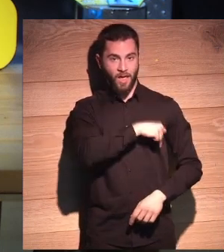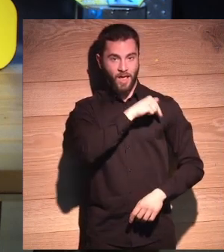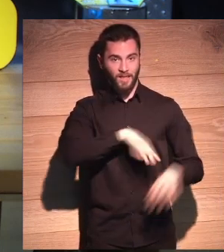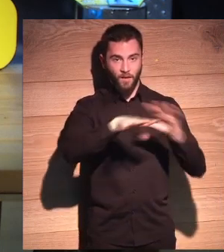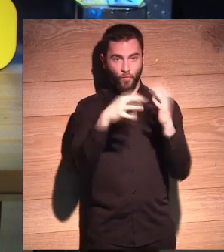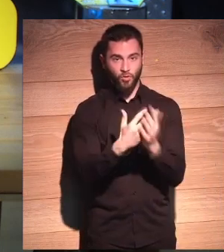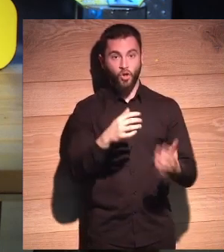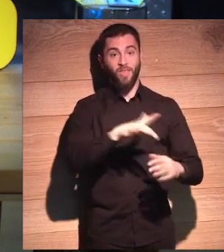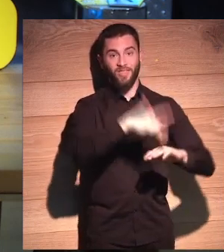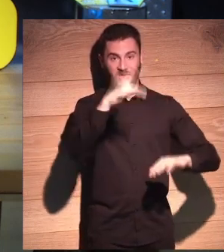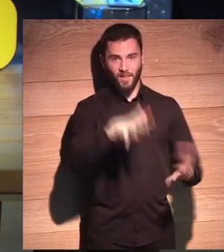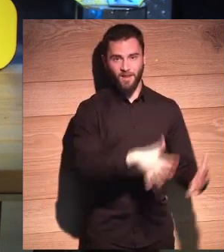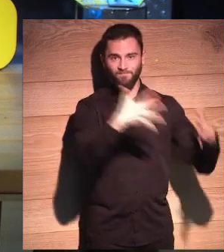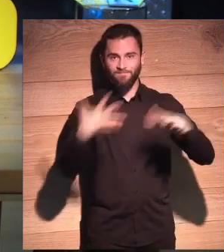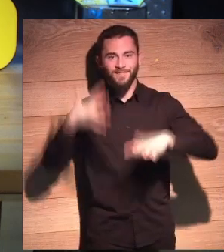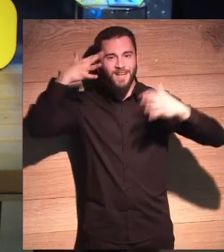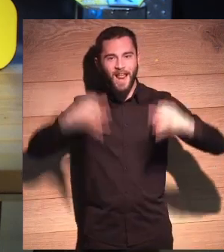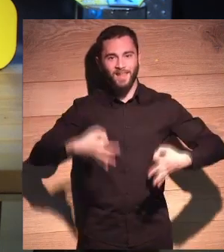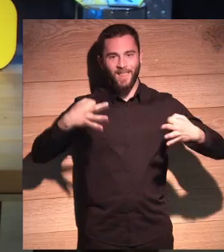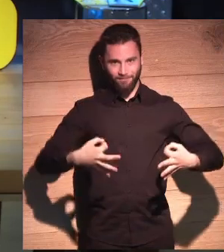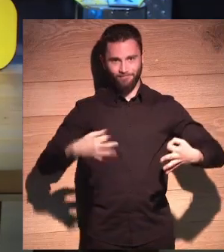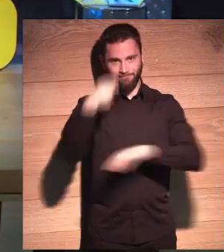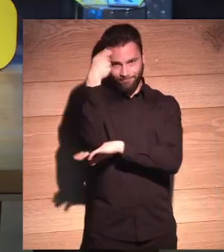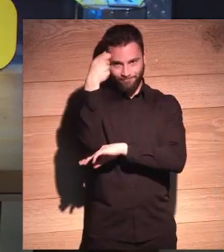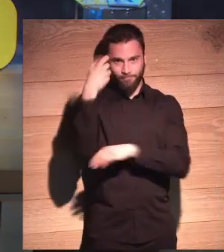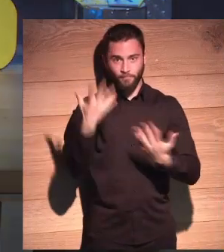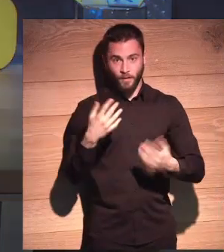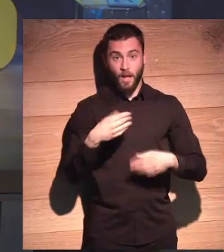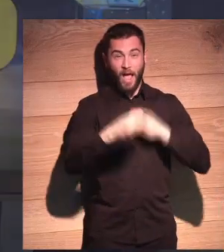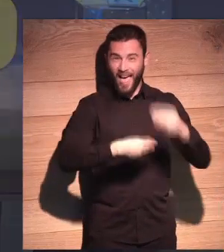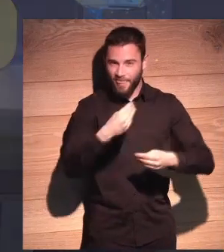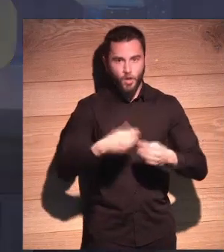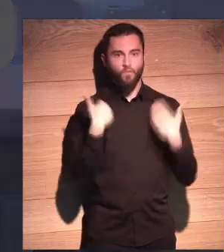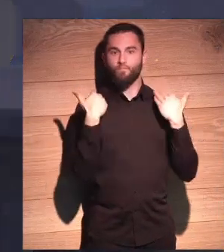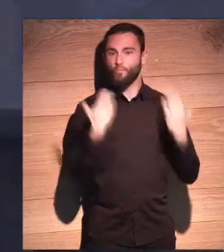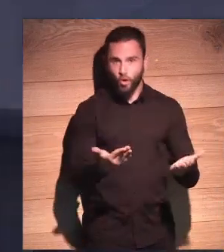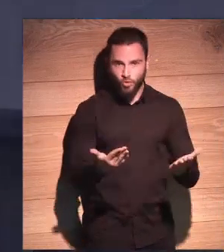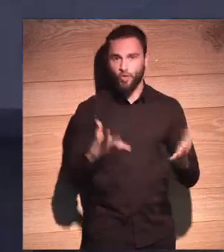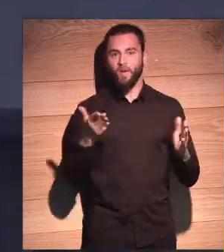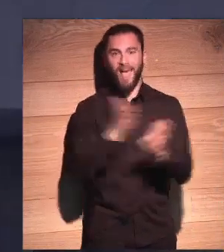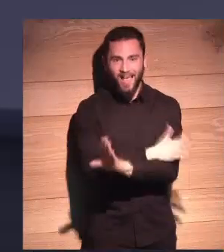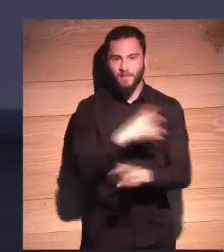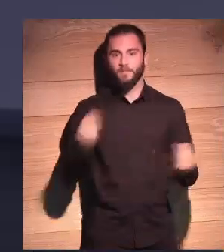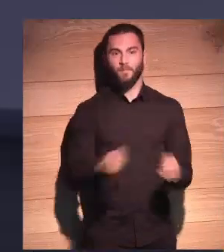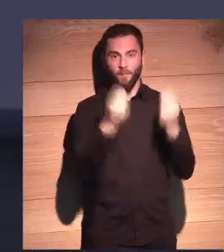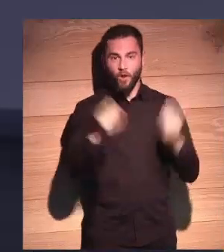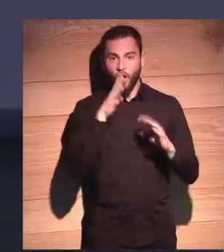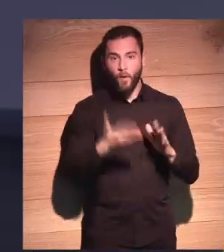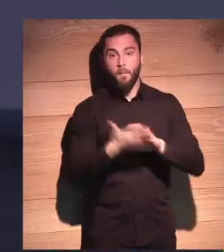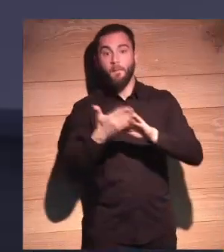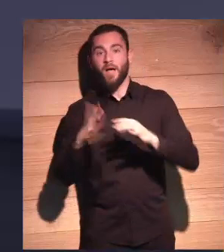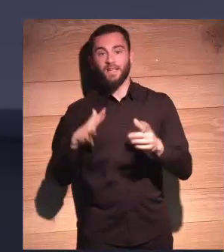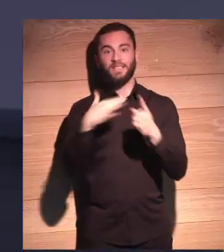mundo digital sea una realidad. Y hay que hacerlo y cuanto antes mejor, porque no podemos llegar a esa